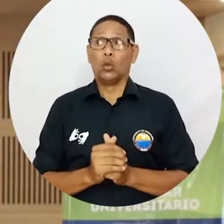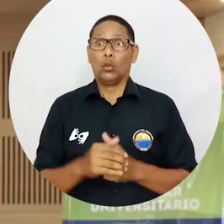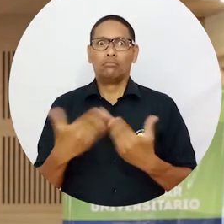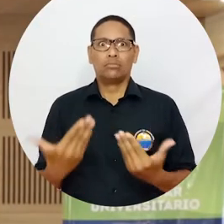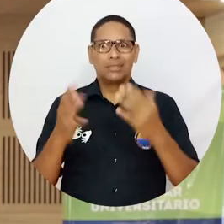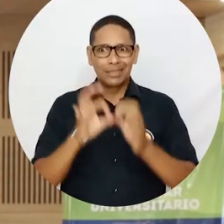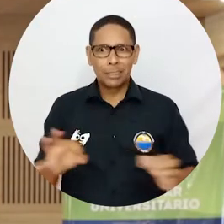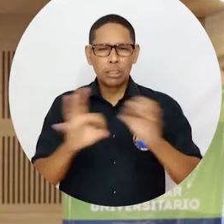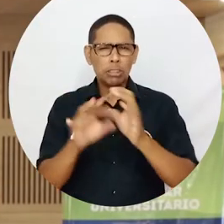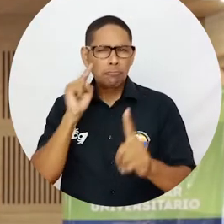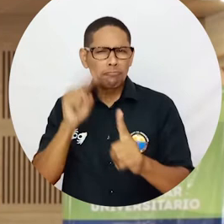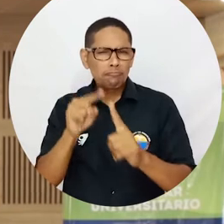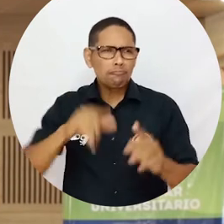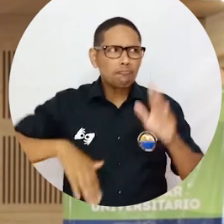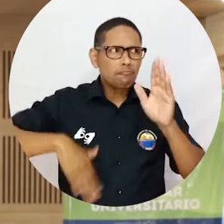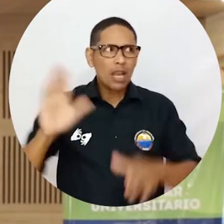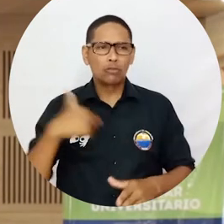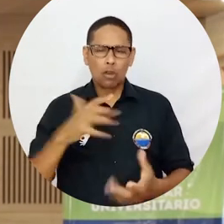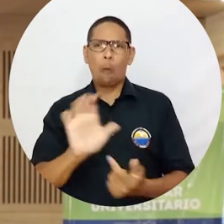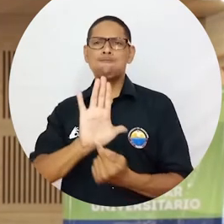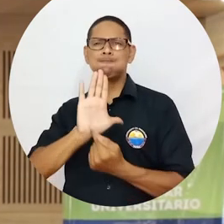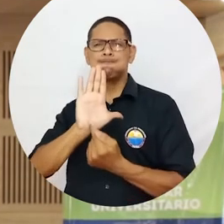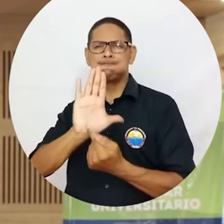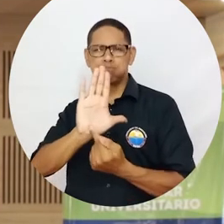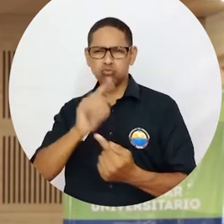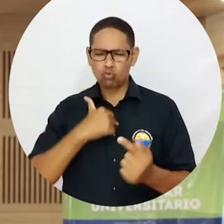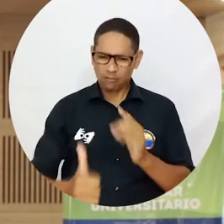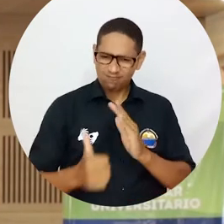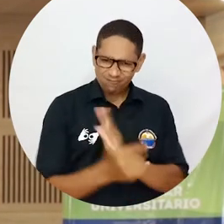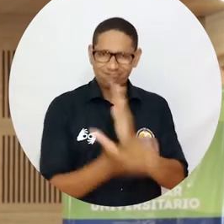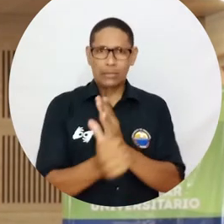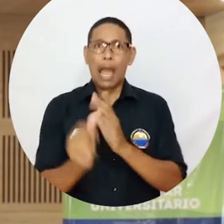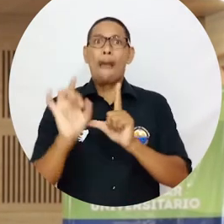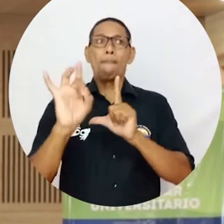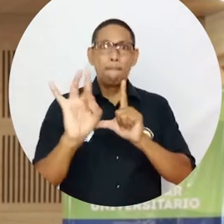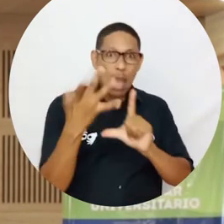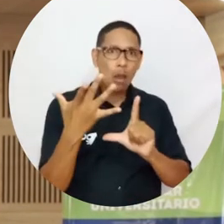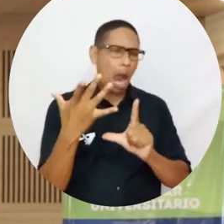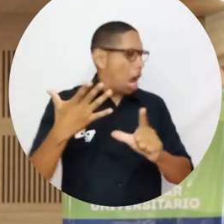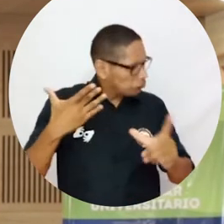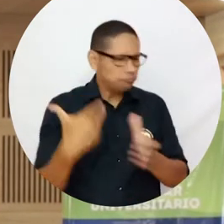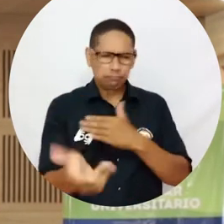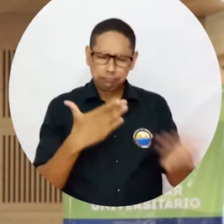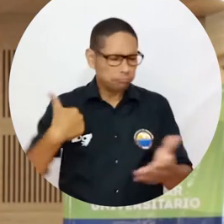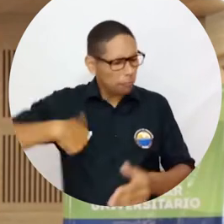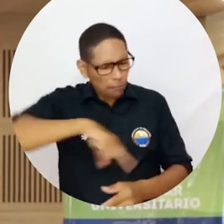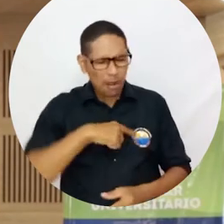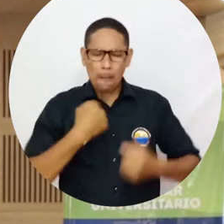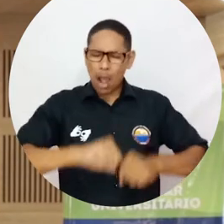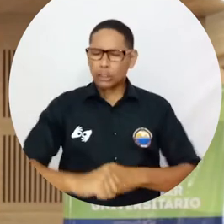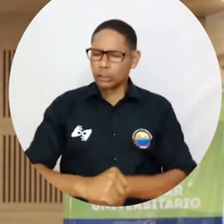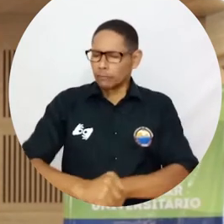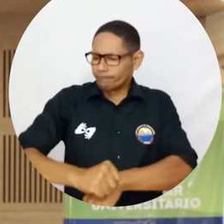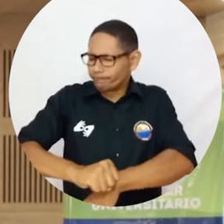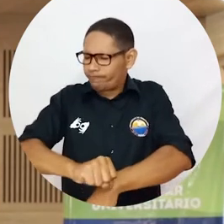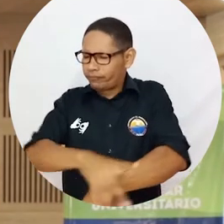la idea y seguir demostrando las capacidades que, a pesar de la virtualidad, nosotros tenemos una pasión